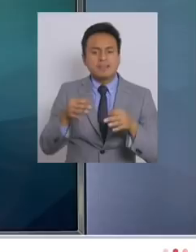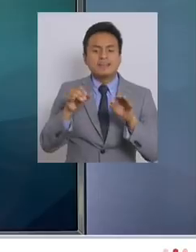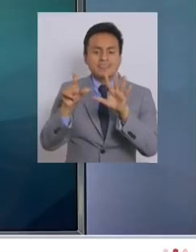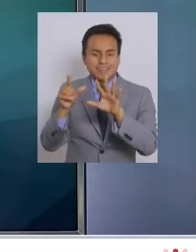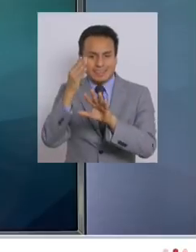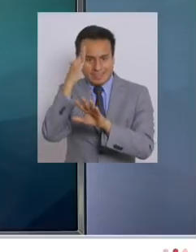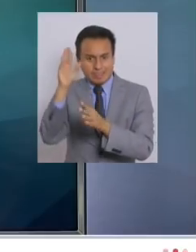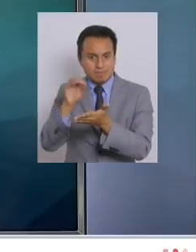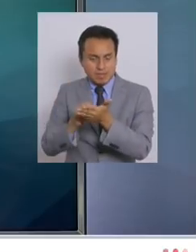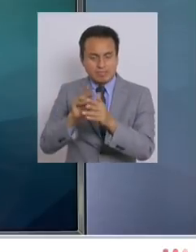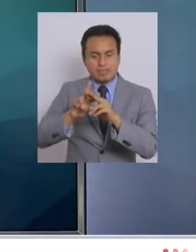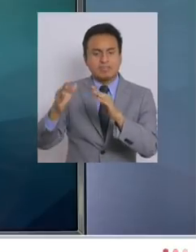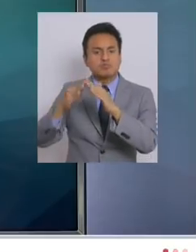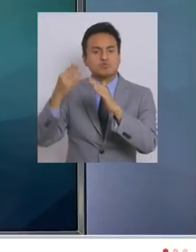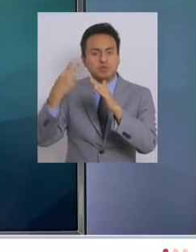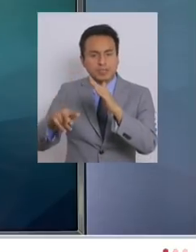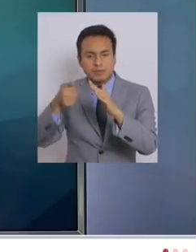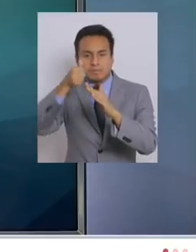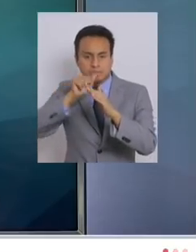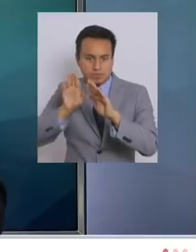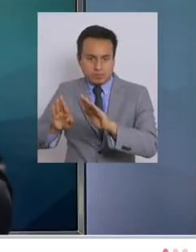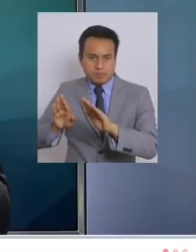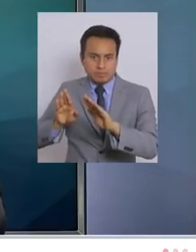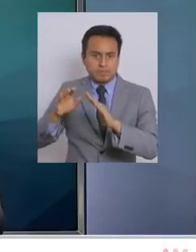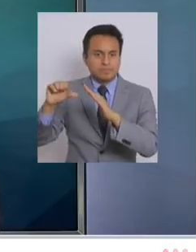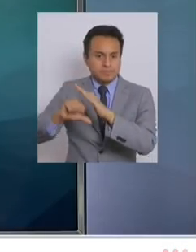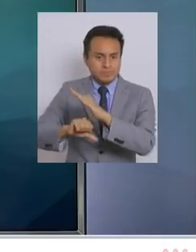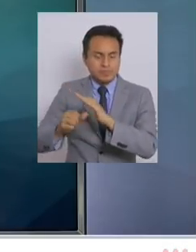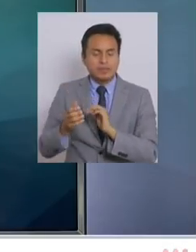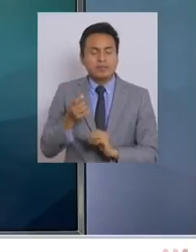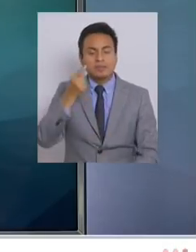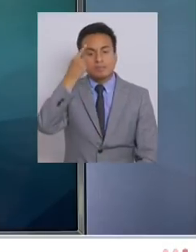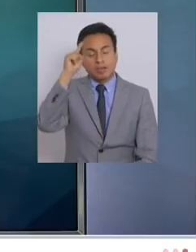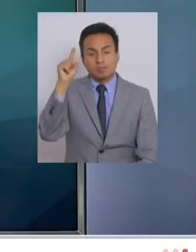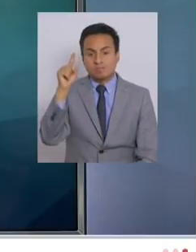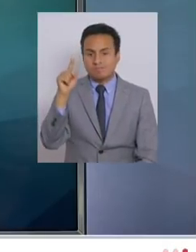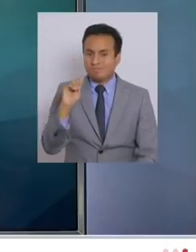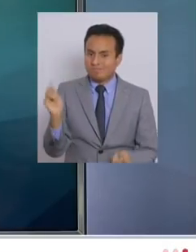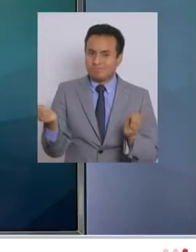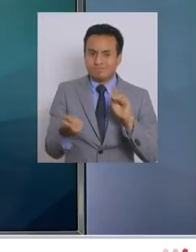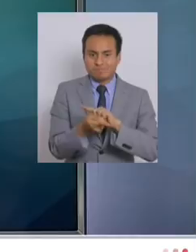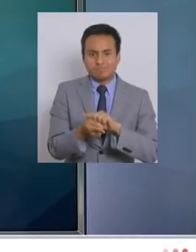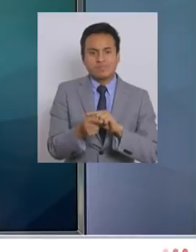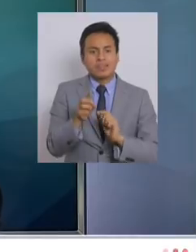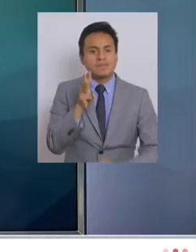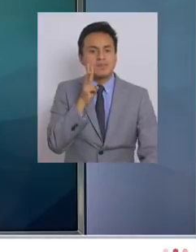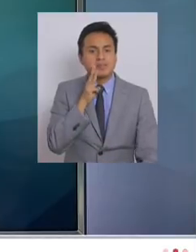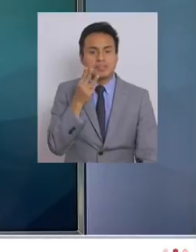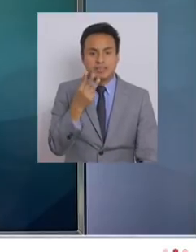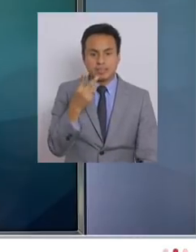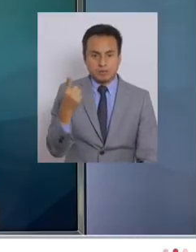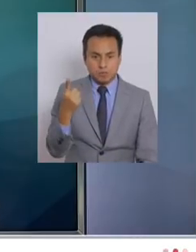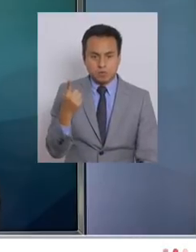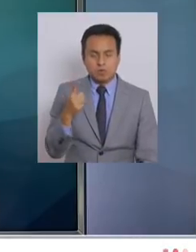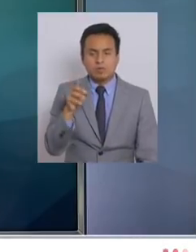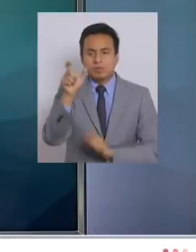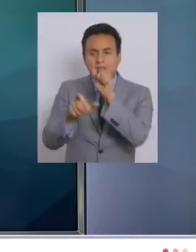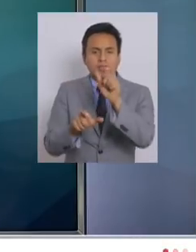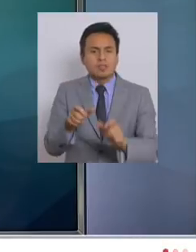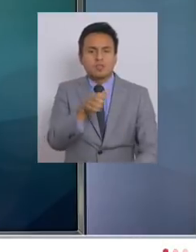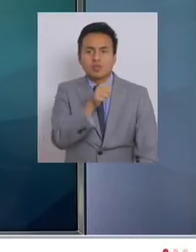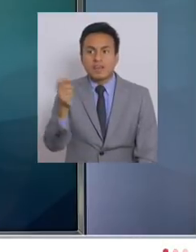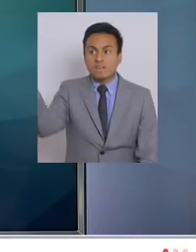7 días restantes en su residencia particular sin embargo a partir del día miércoles 31 todas las